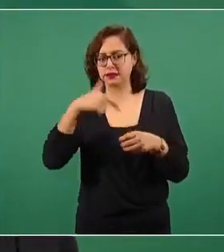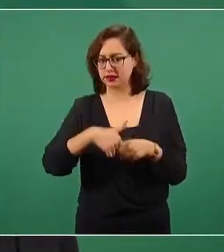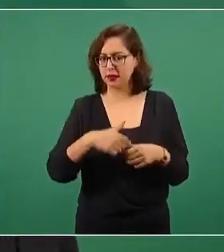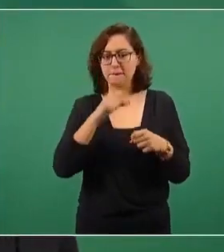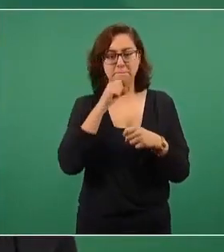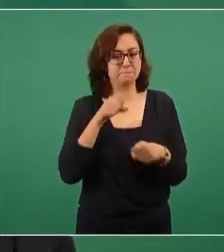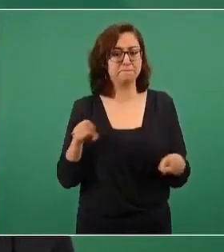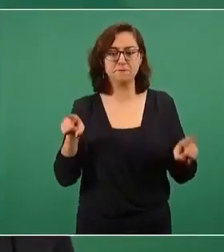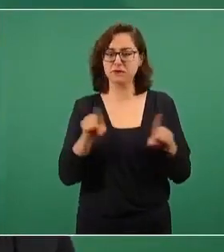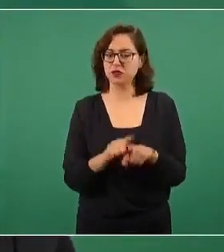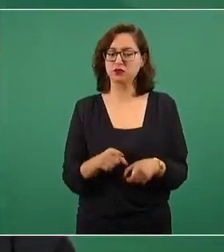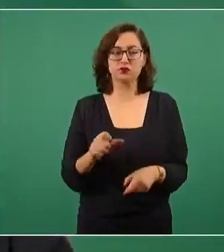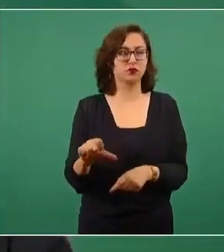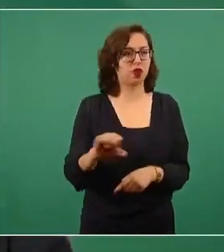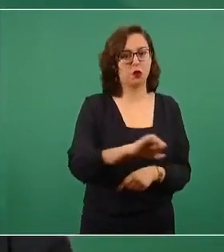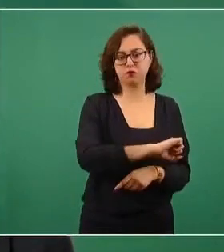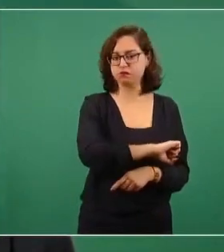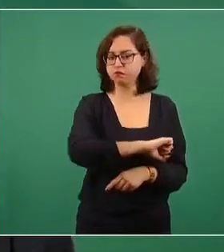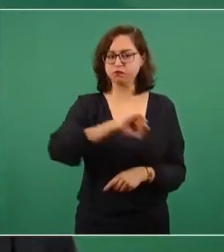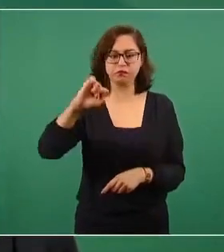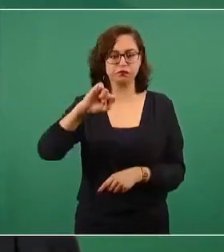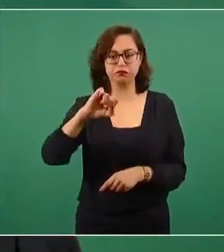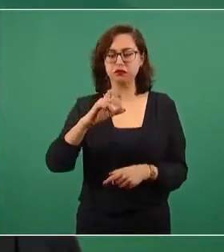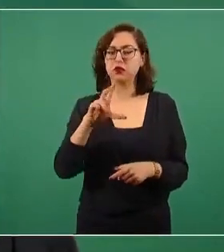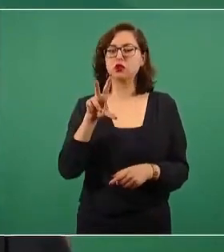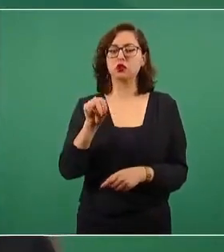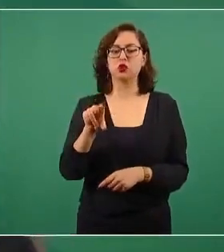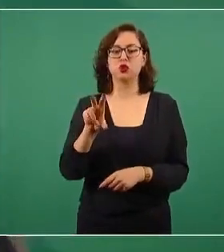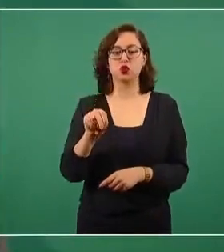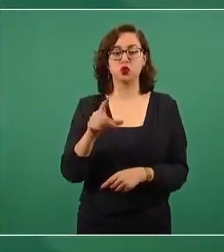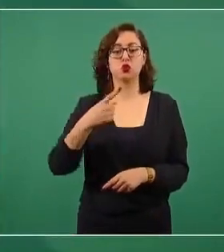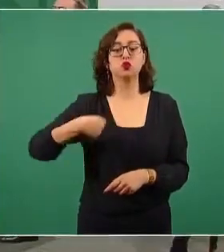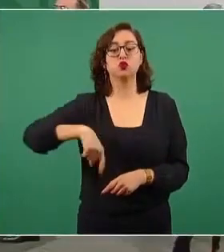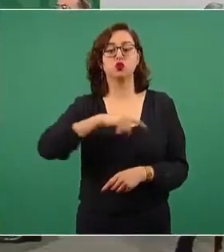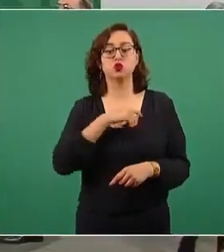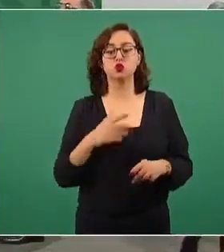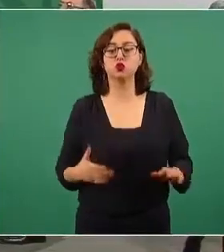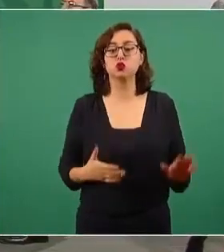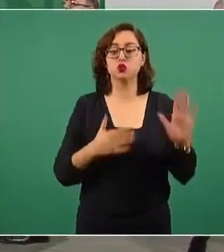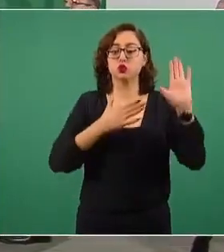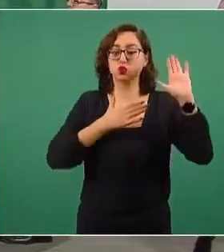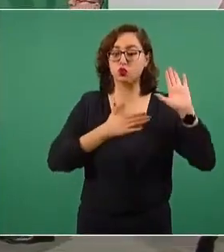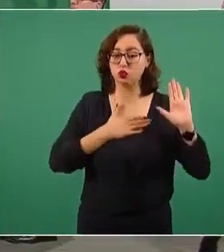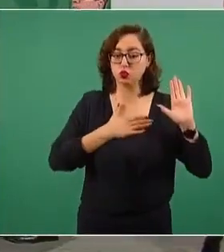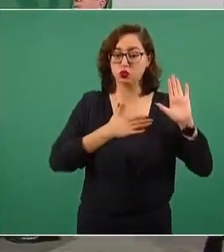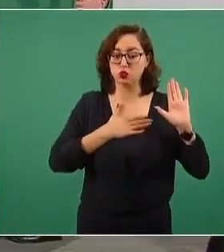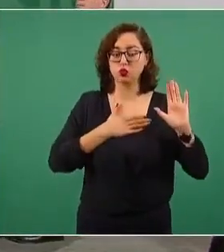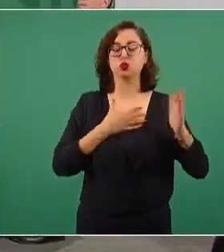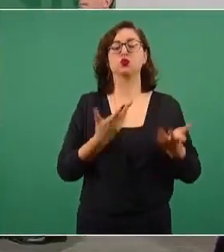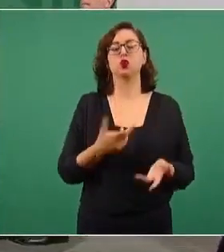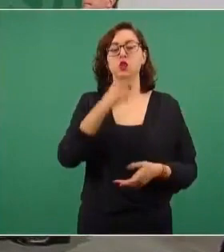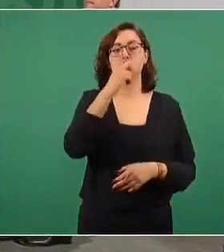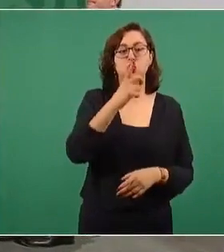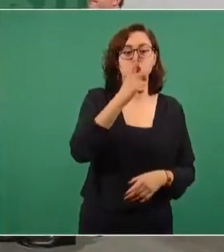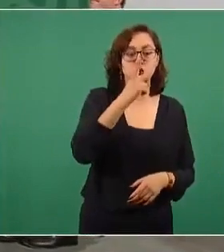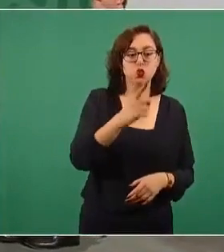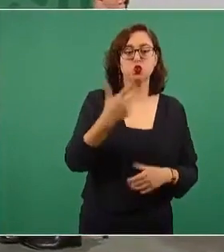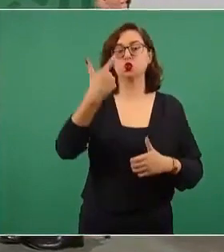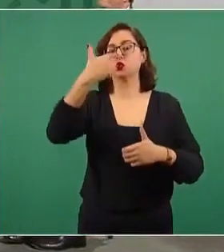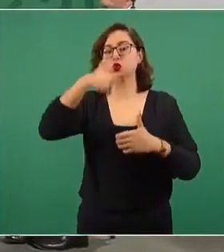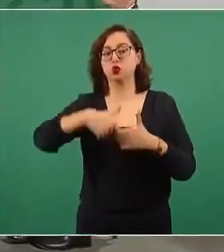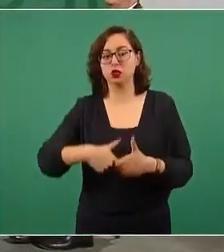Estamos cumpliendo un compromiso, dijimos no van a aumentar los precios de los energéticos